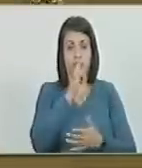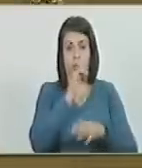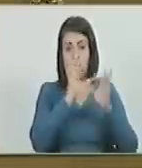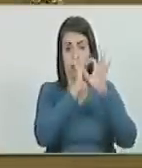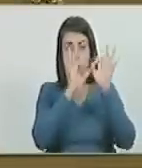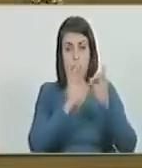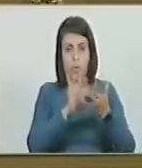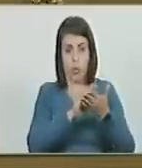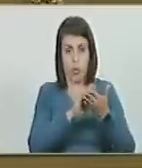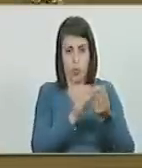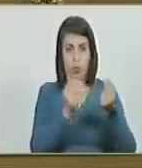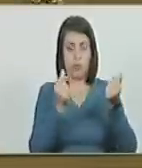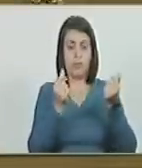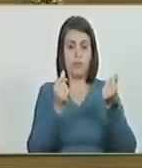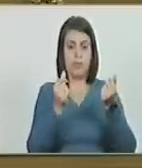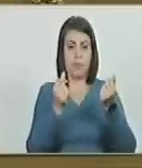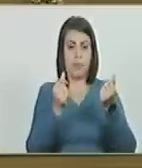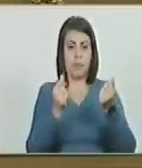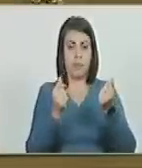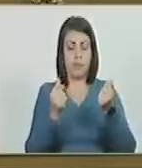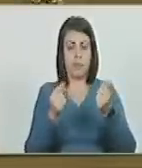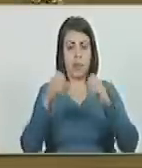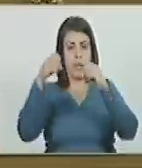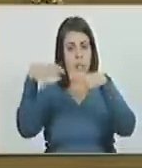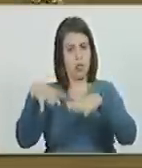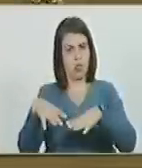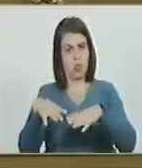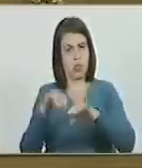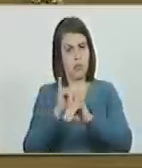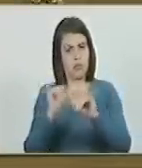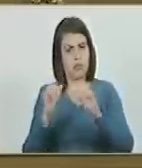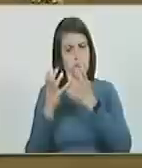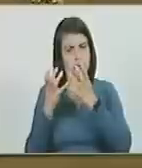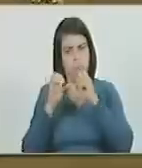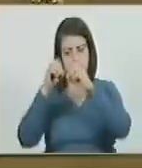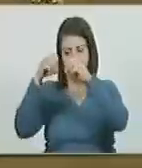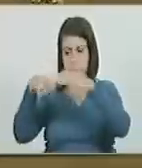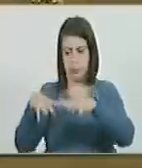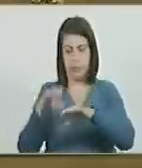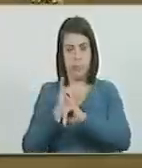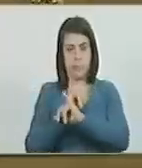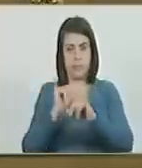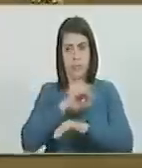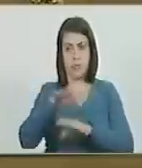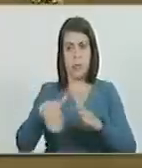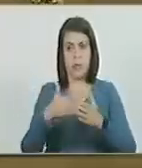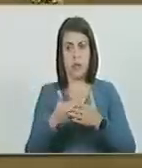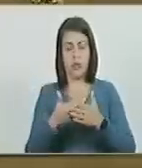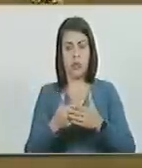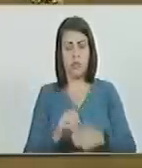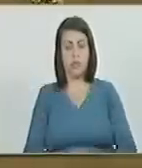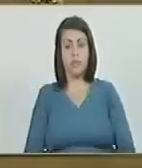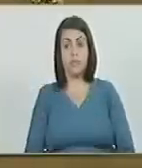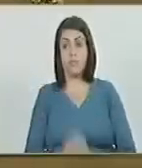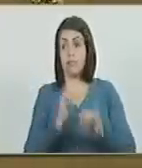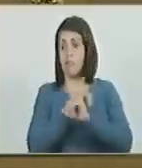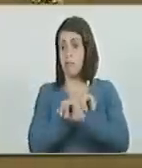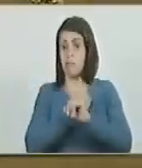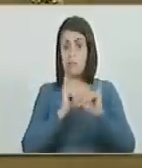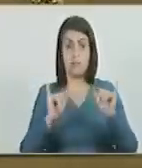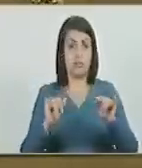mecanismos para resolver. Hubo una renuncia colectiva, una renuncia de todos, y